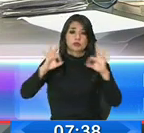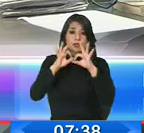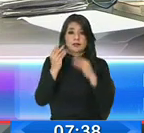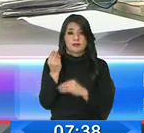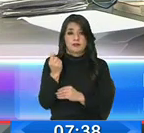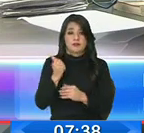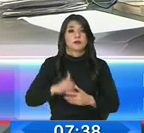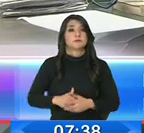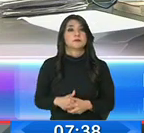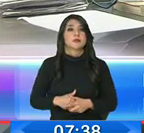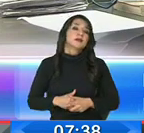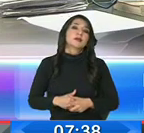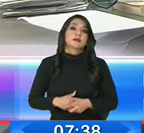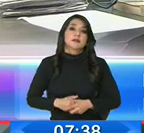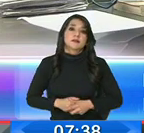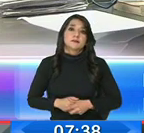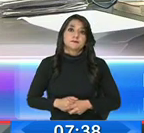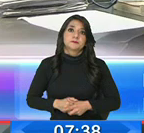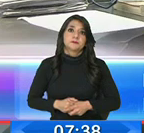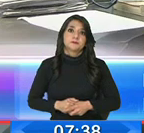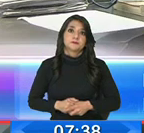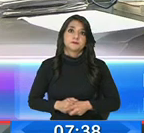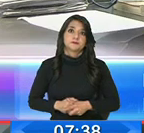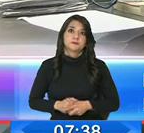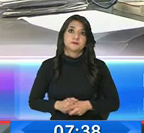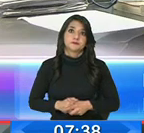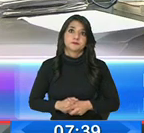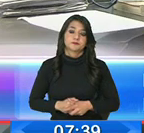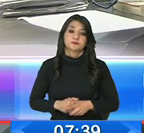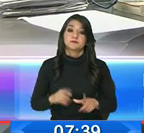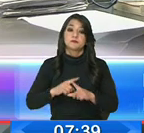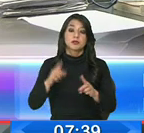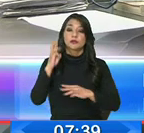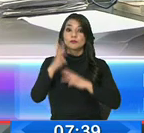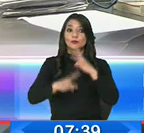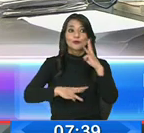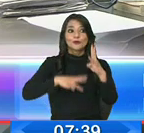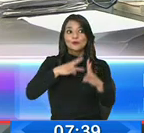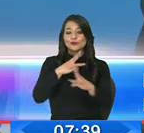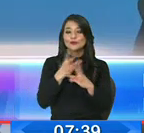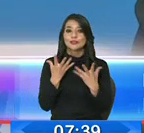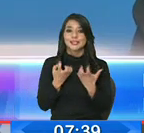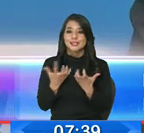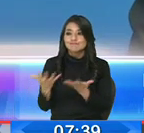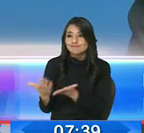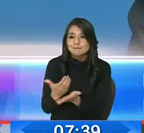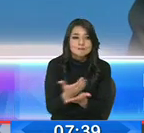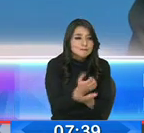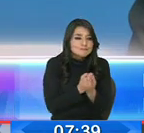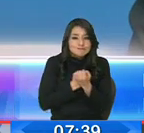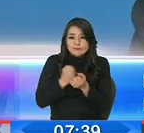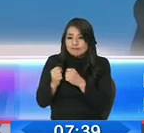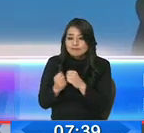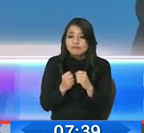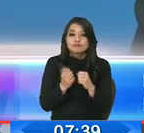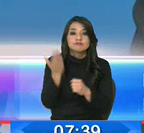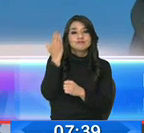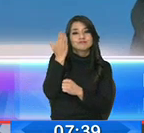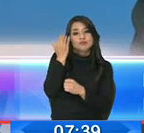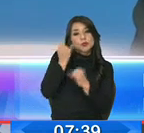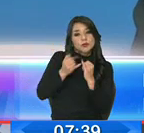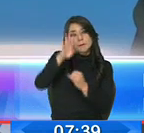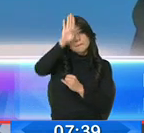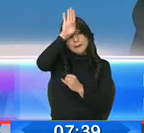¿no? Pero el mundo está enfermo de codicia, lo vienen diciendo los últimos papas, desde